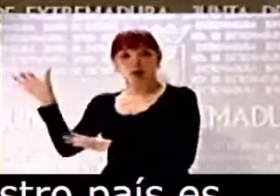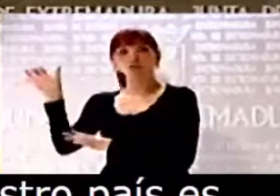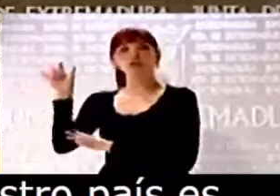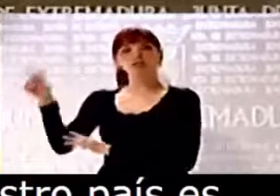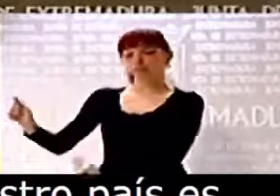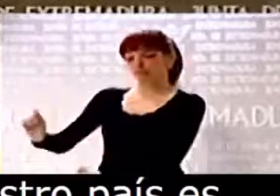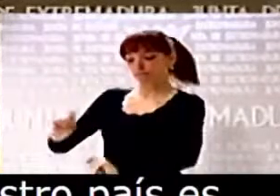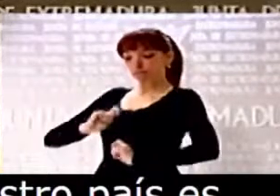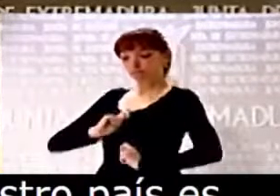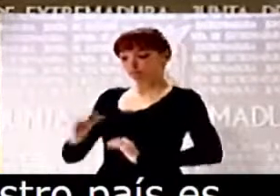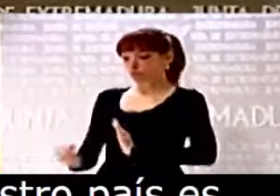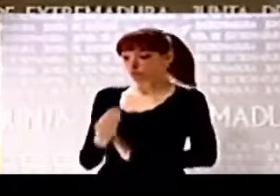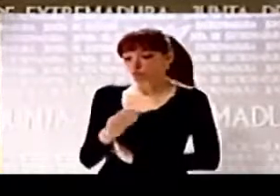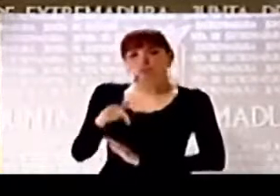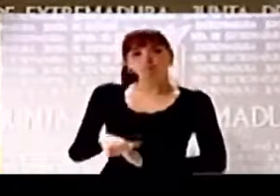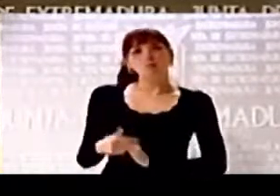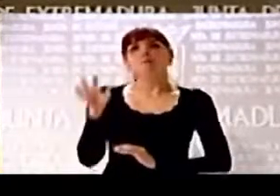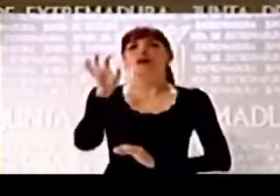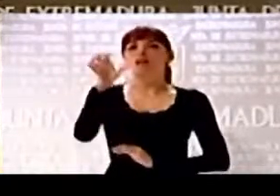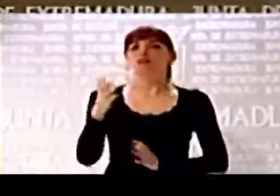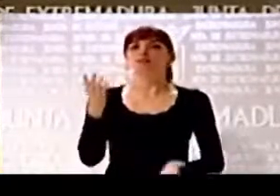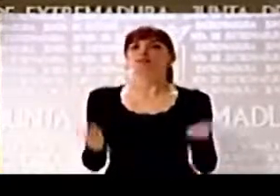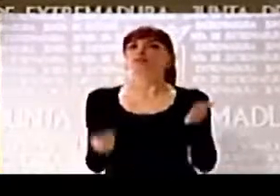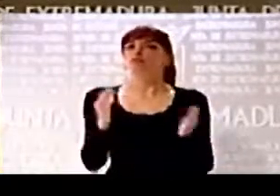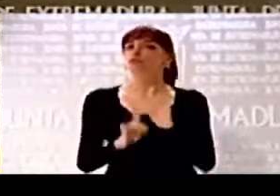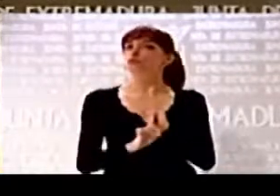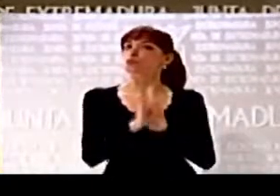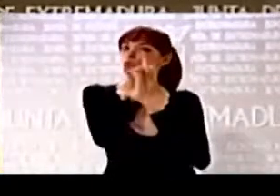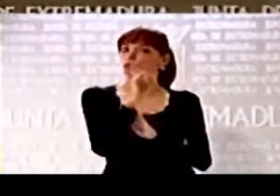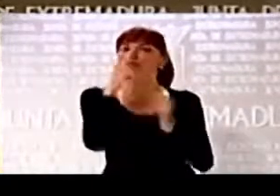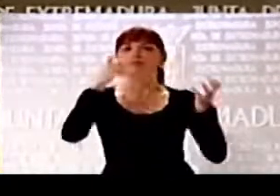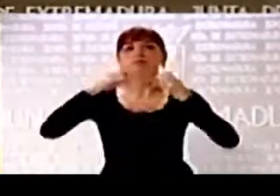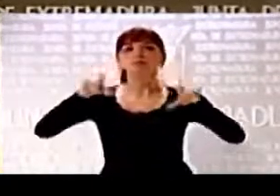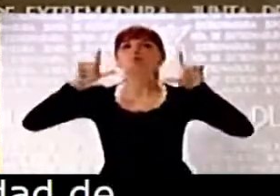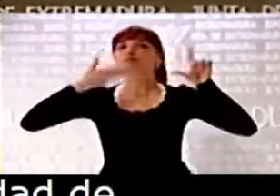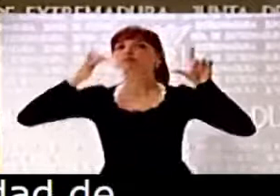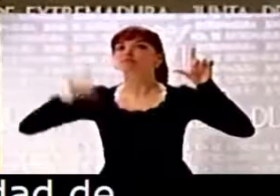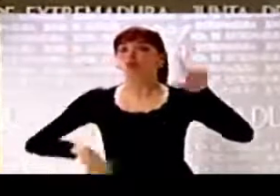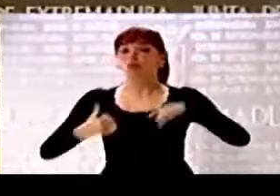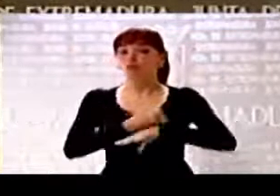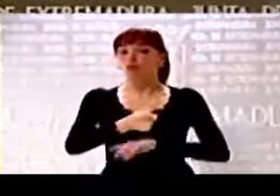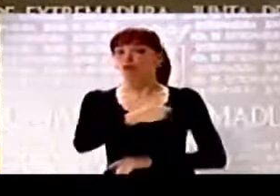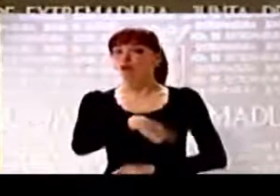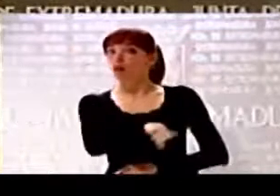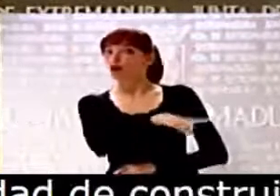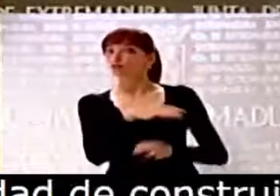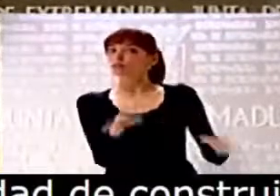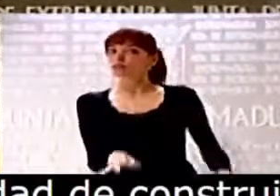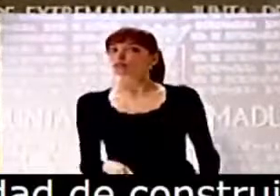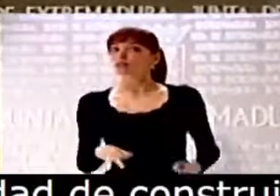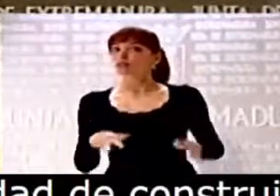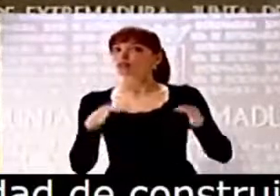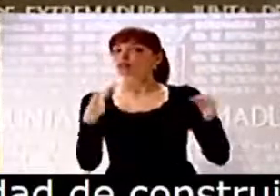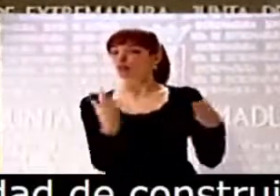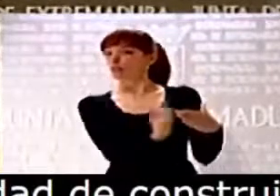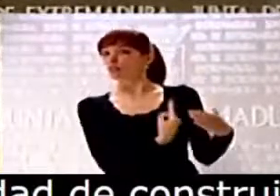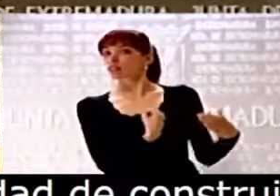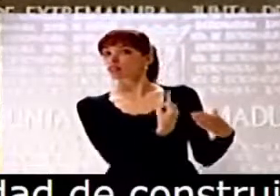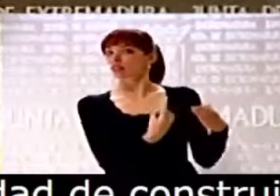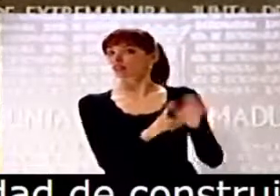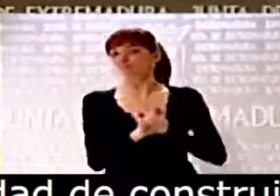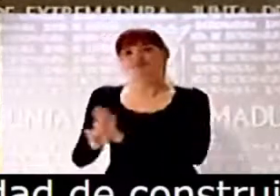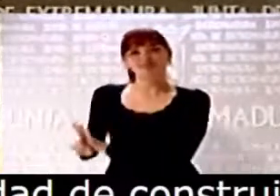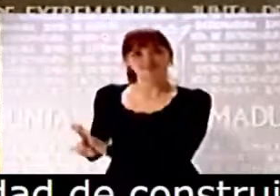país más equilibrado, que otorgue protagonismo a aquellos ciudadanos que siempre han estado aislados de lo que